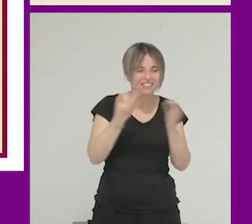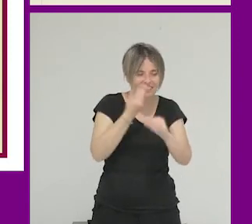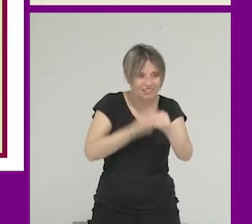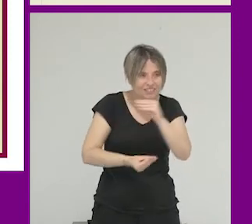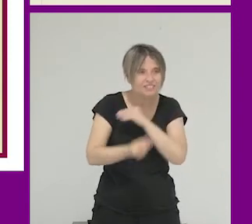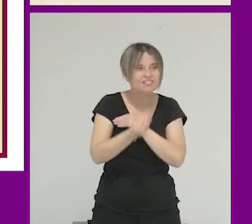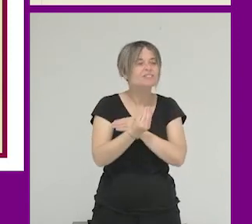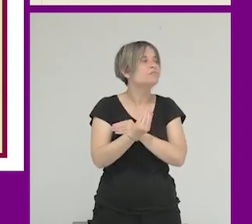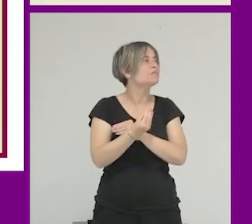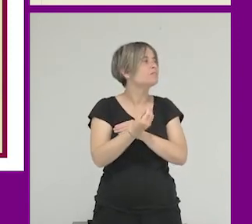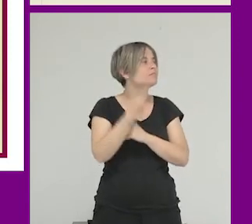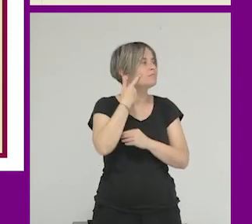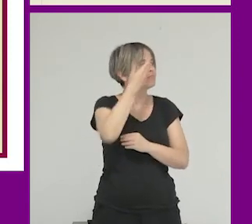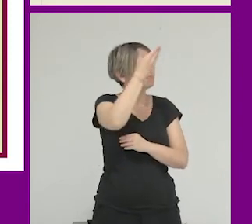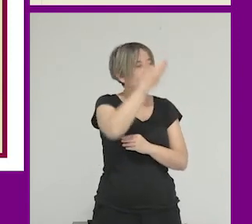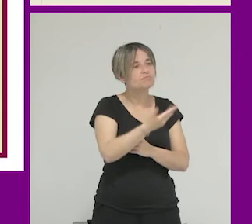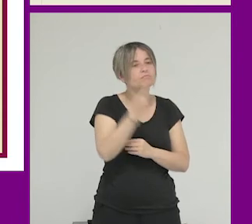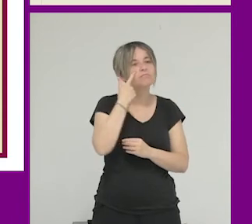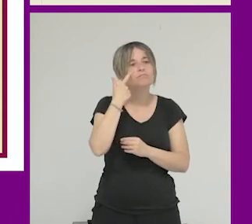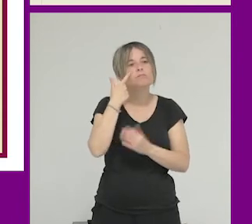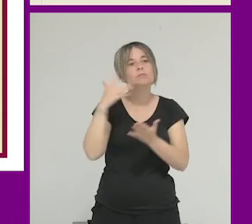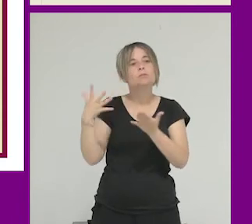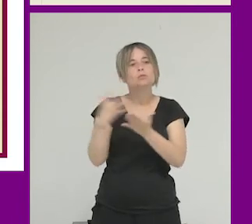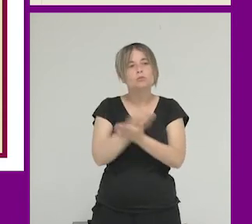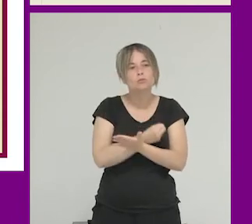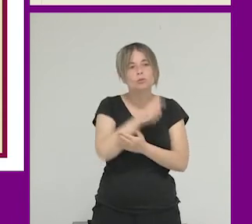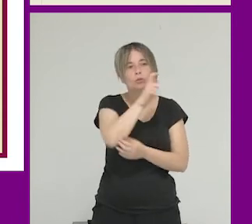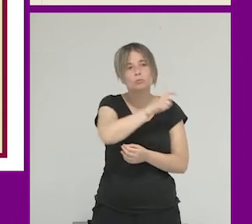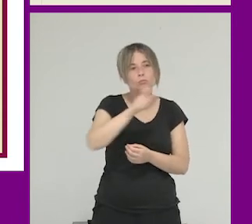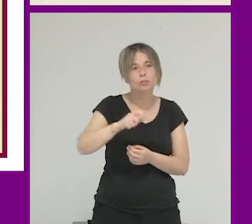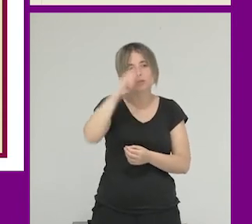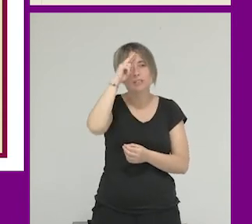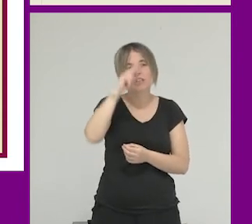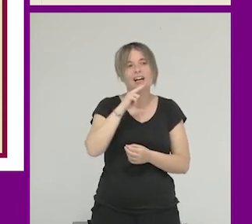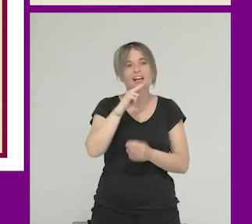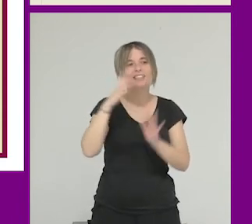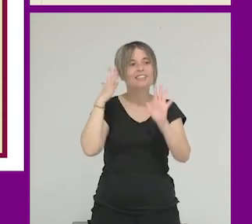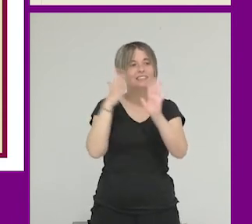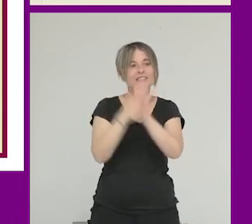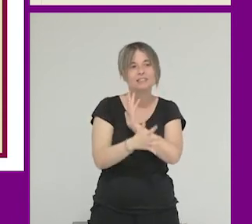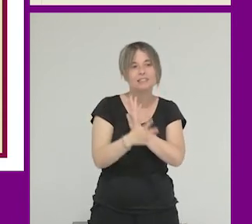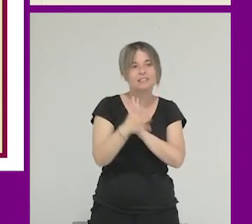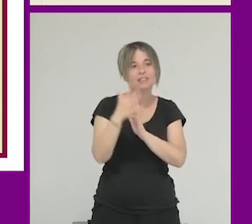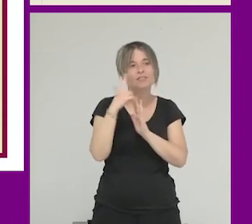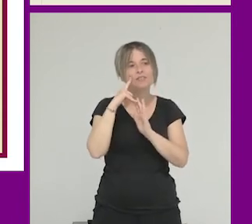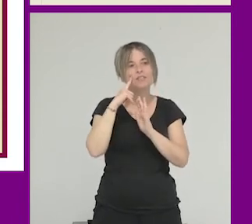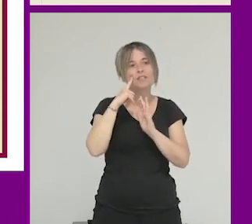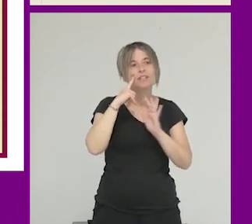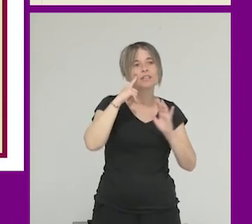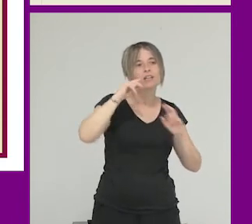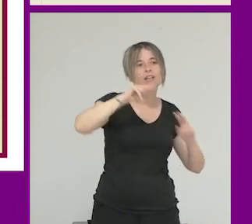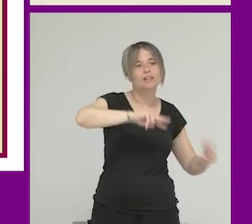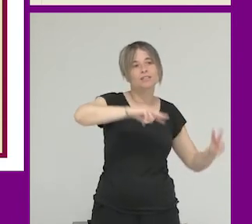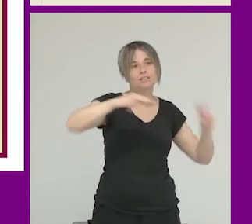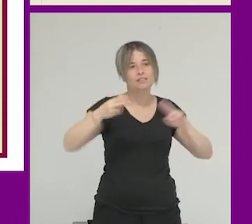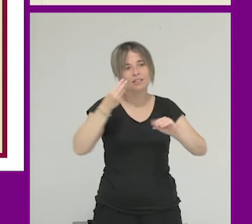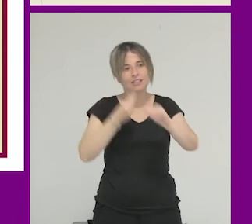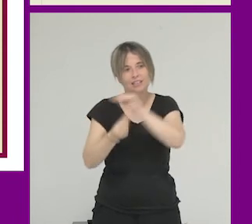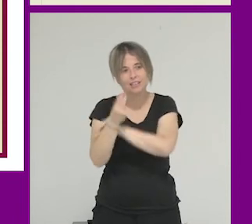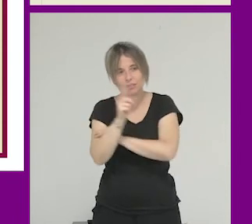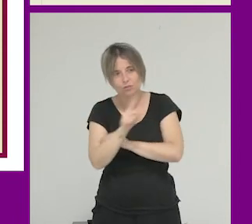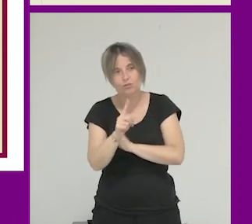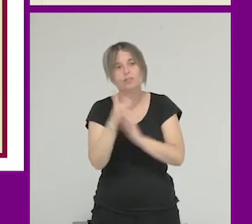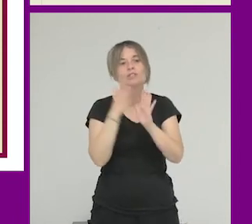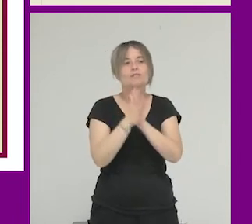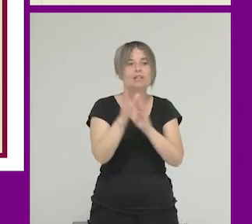hemen ez, lehen esan duen moduan, ez? Guztiek jarri dute aita izatea ez dela ume bat eukitzea eta jazta, baizik eta zaintzea eta gotia